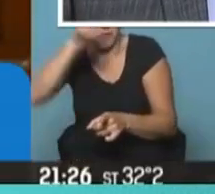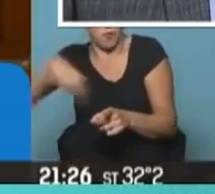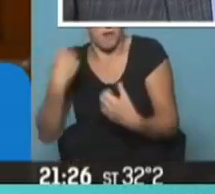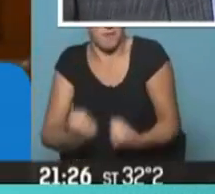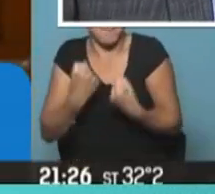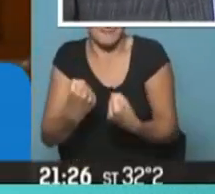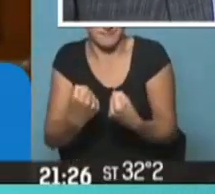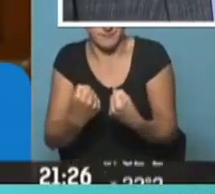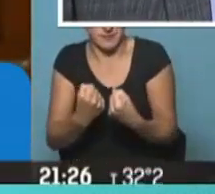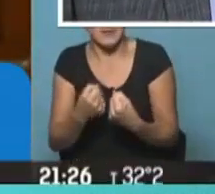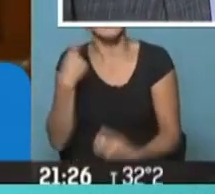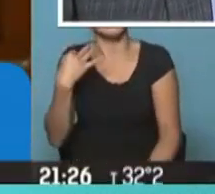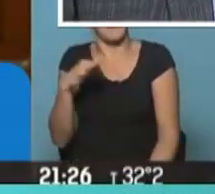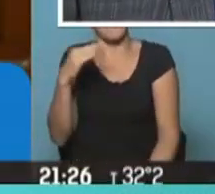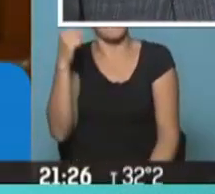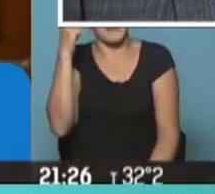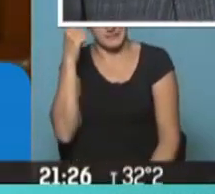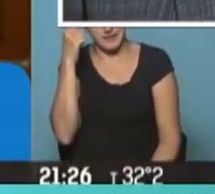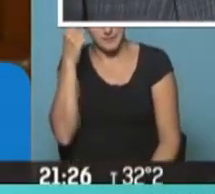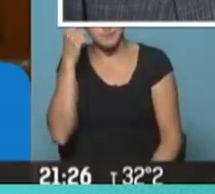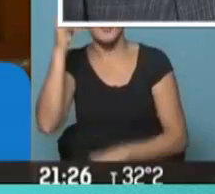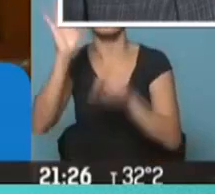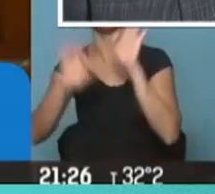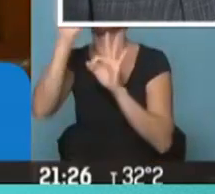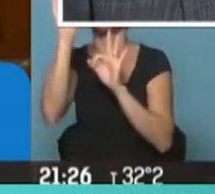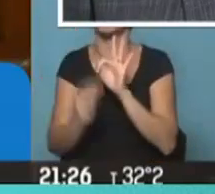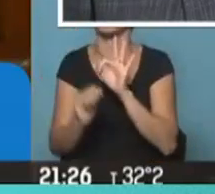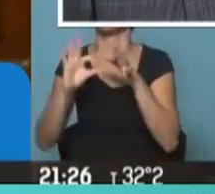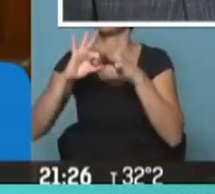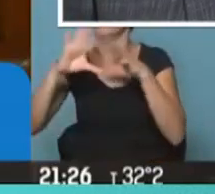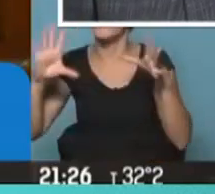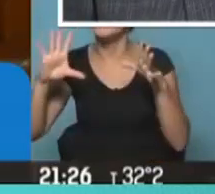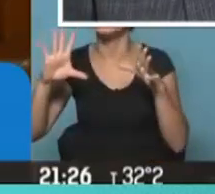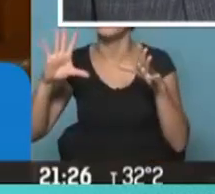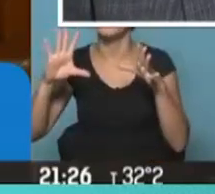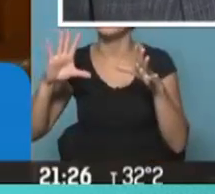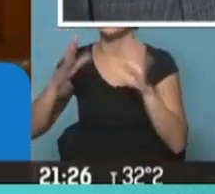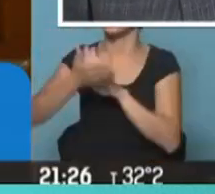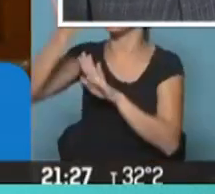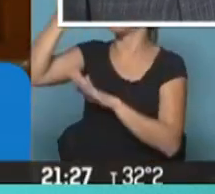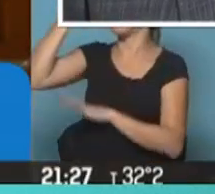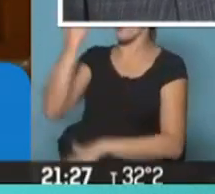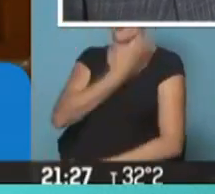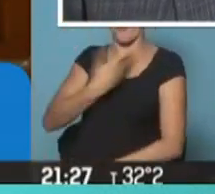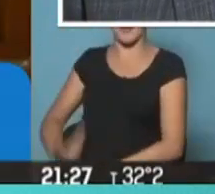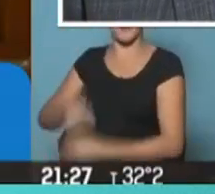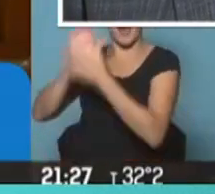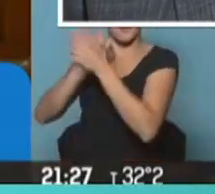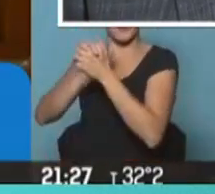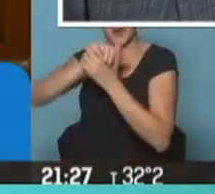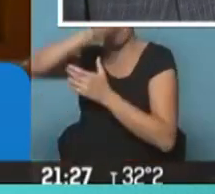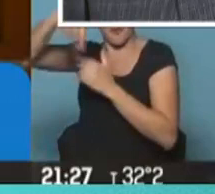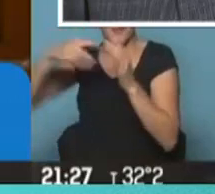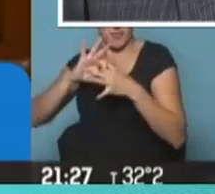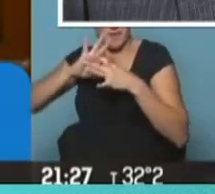invita a meditarlo el proyecto republicano democrático iniciado reconquistado con el gobierno de alfonsín dio